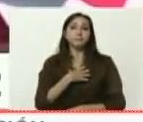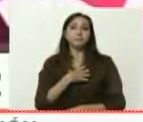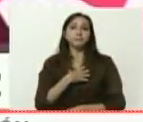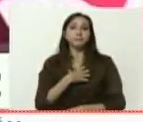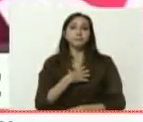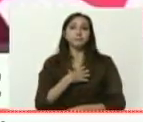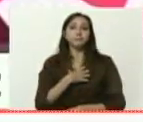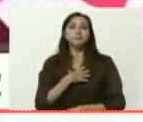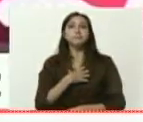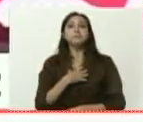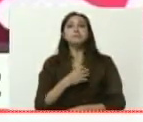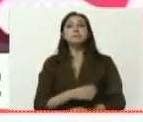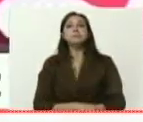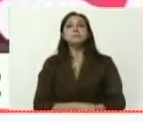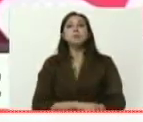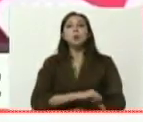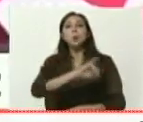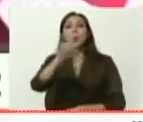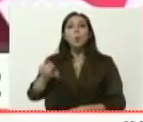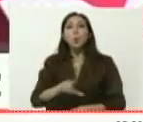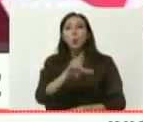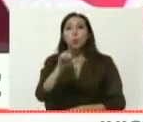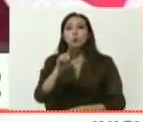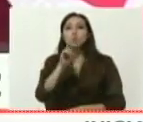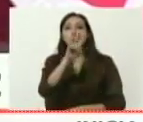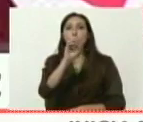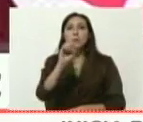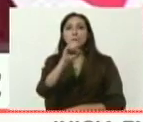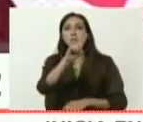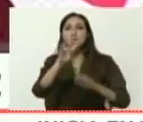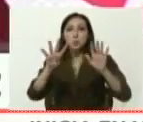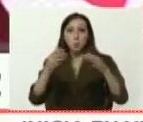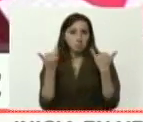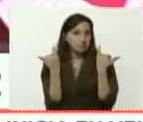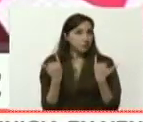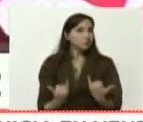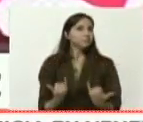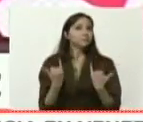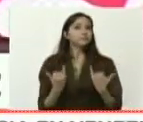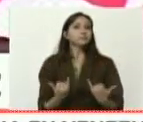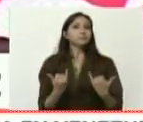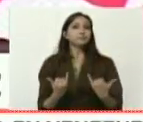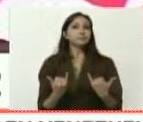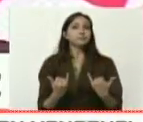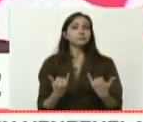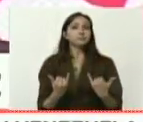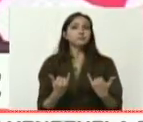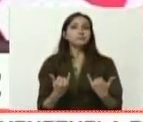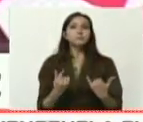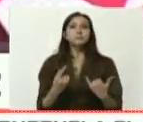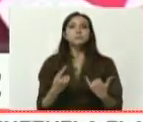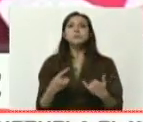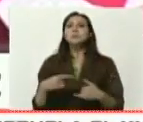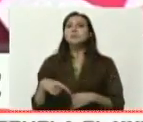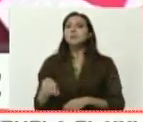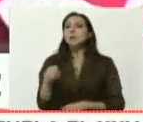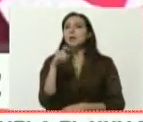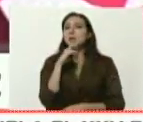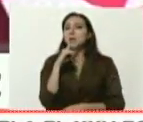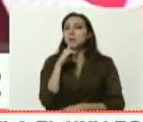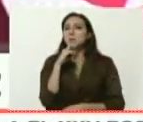Estamos en el julio 2019, que son tiempos complejos, difíciles y